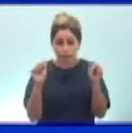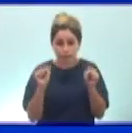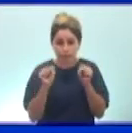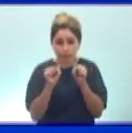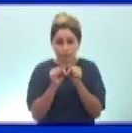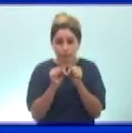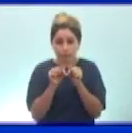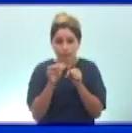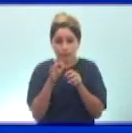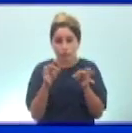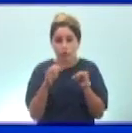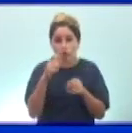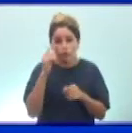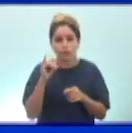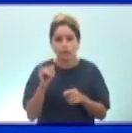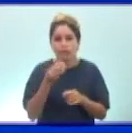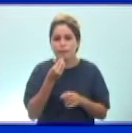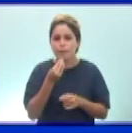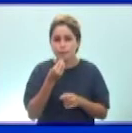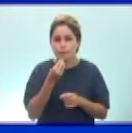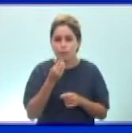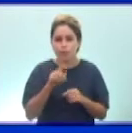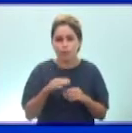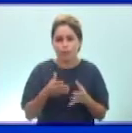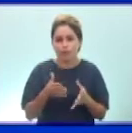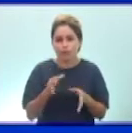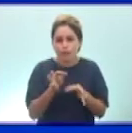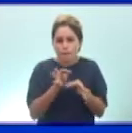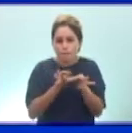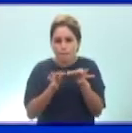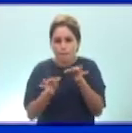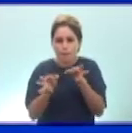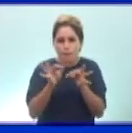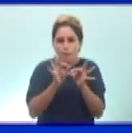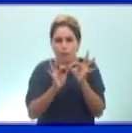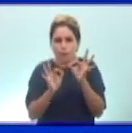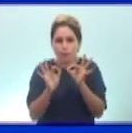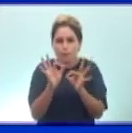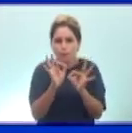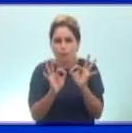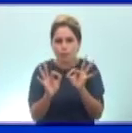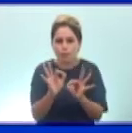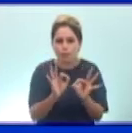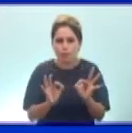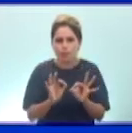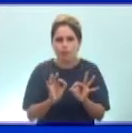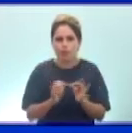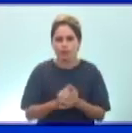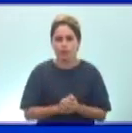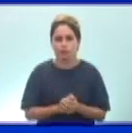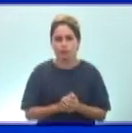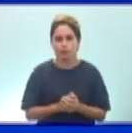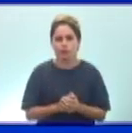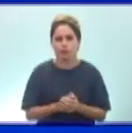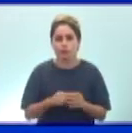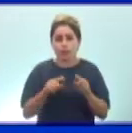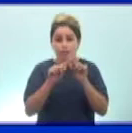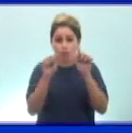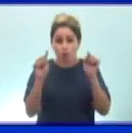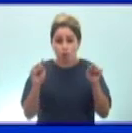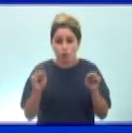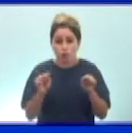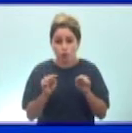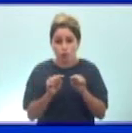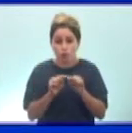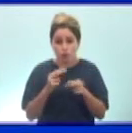la zona donde ellos pueden moverse con mayor probabilidad. Este orbital atómico está definido